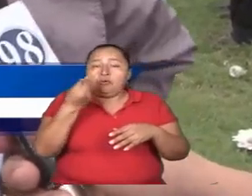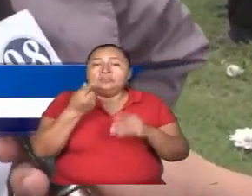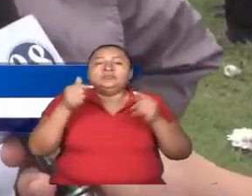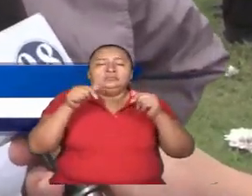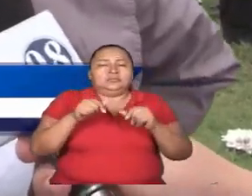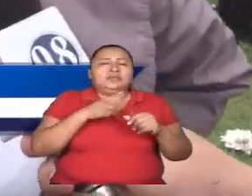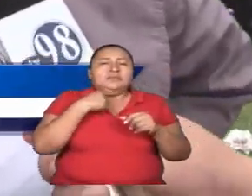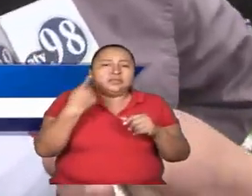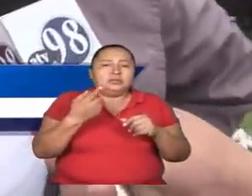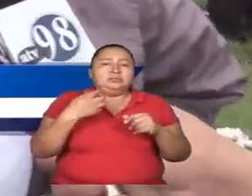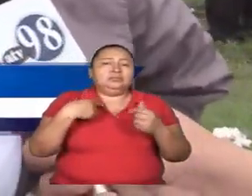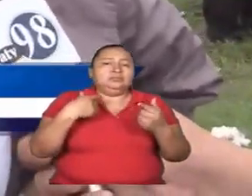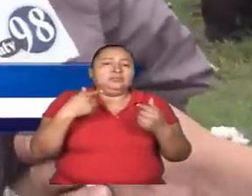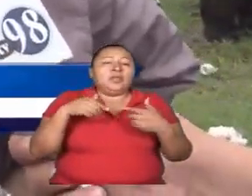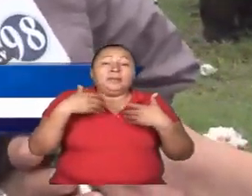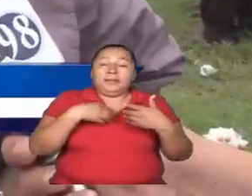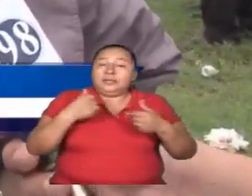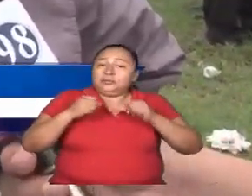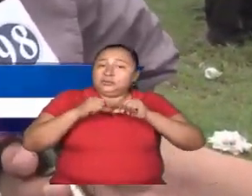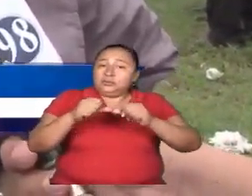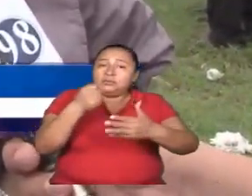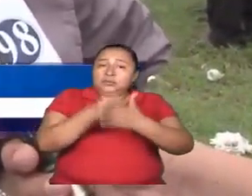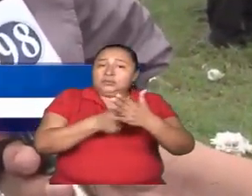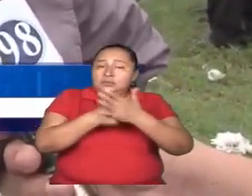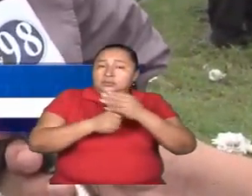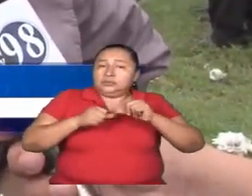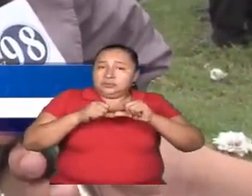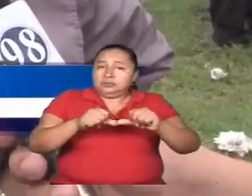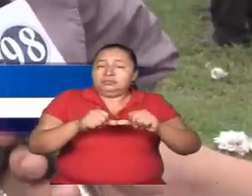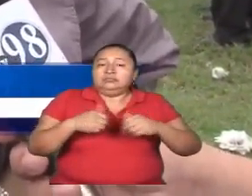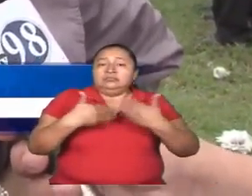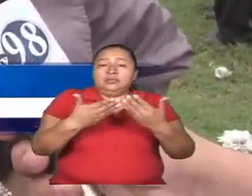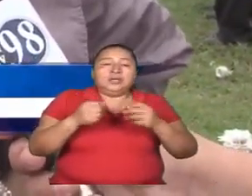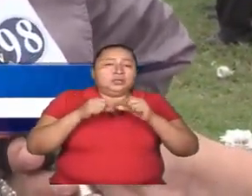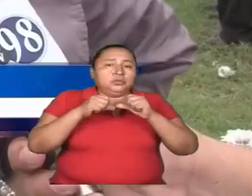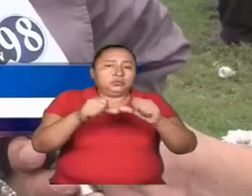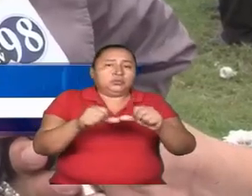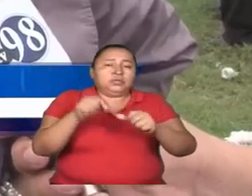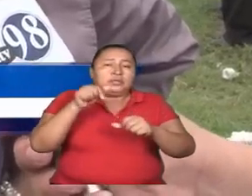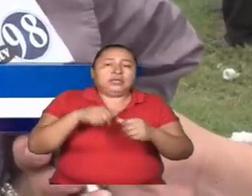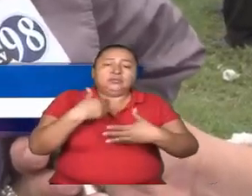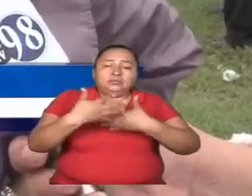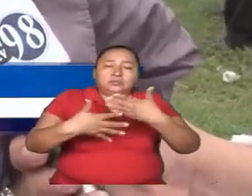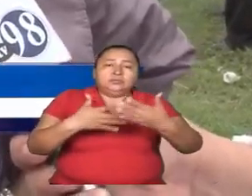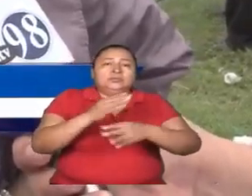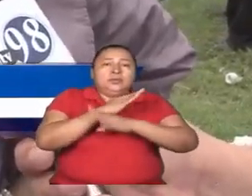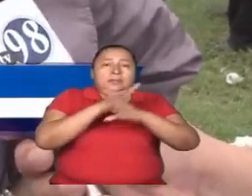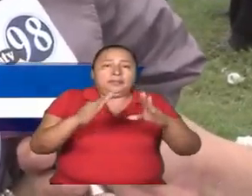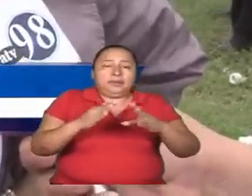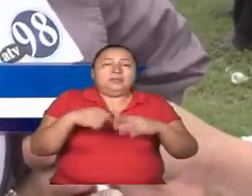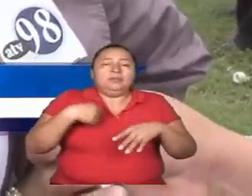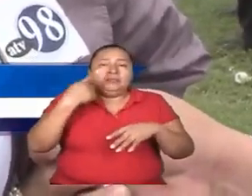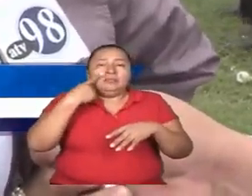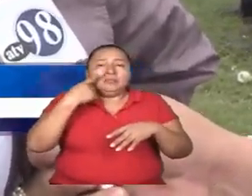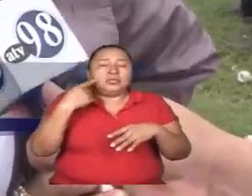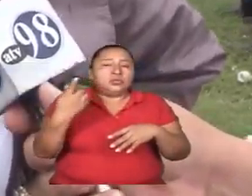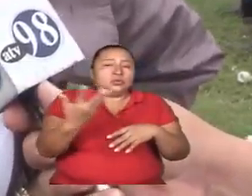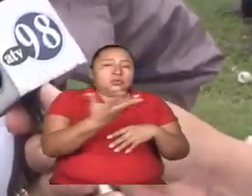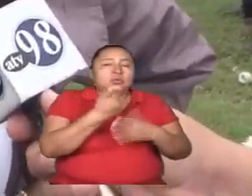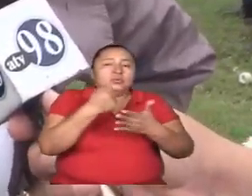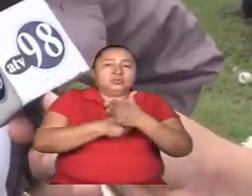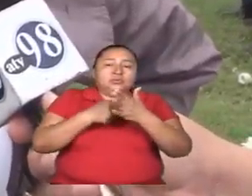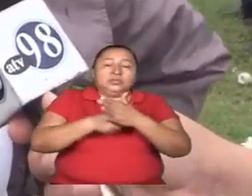que es para seguir en la lucha, para seguir en estos movimientos de paz, para ver que toda la lucha